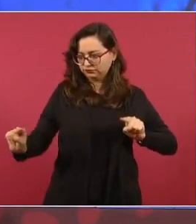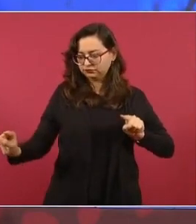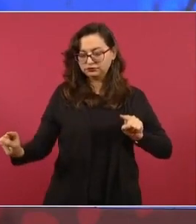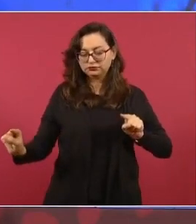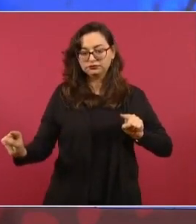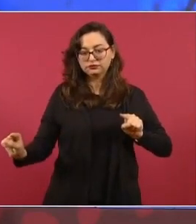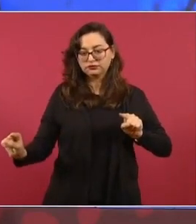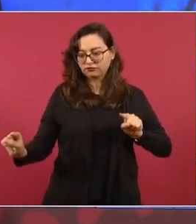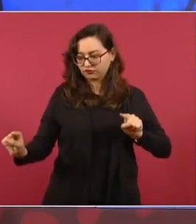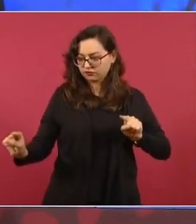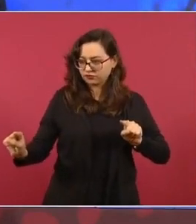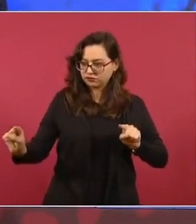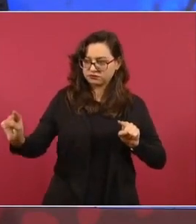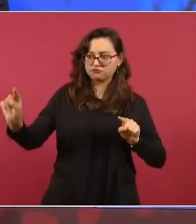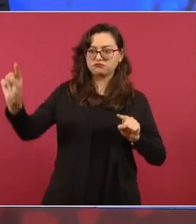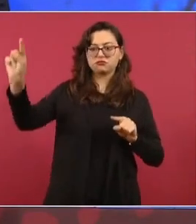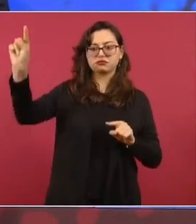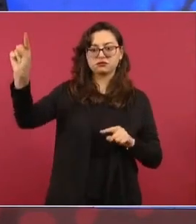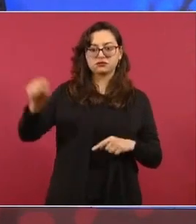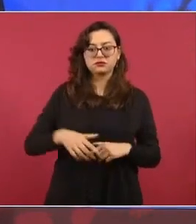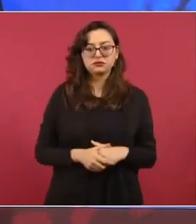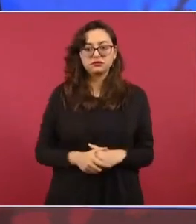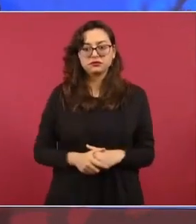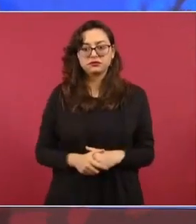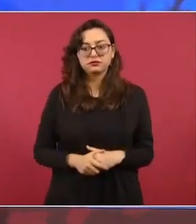y ya subimos